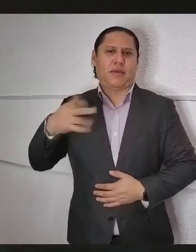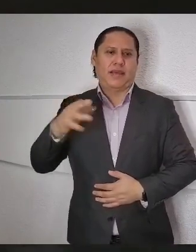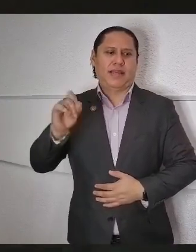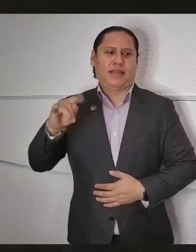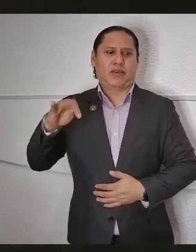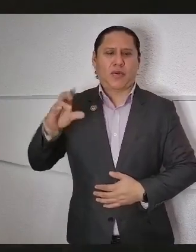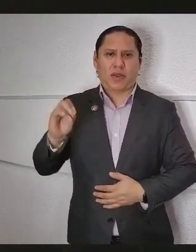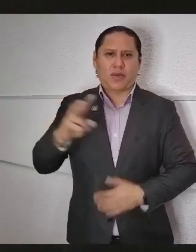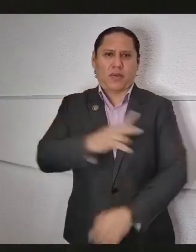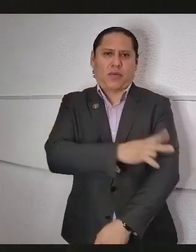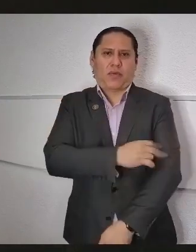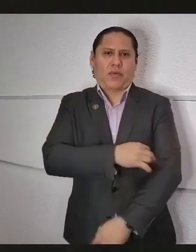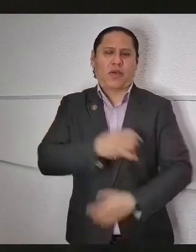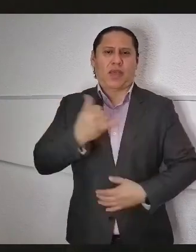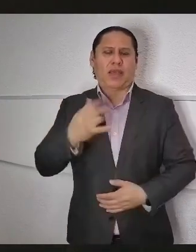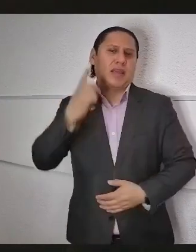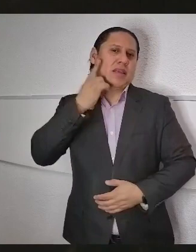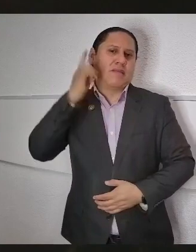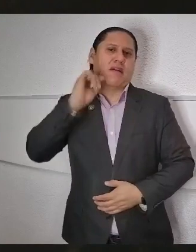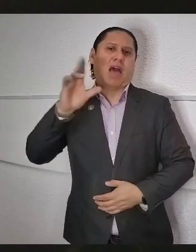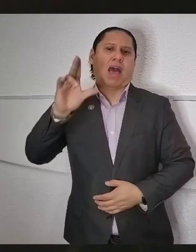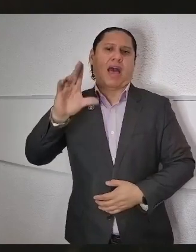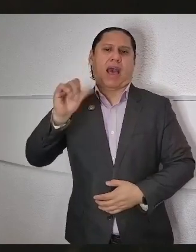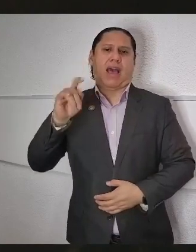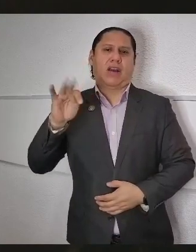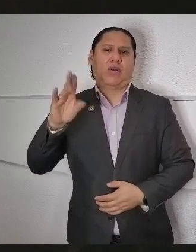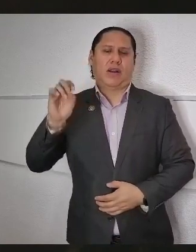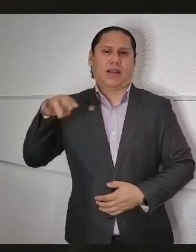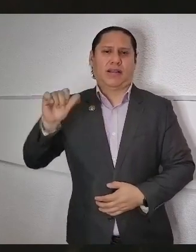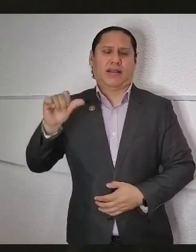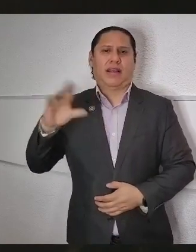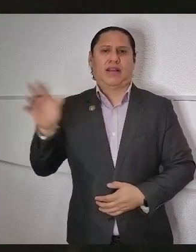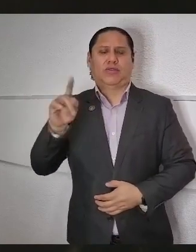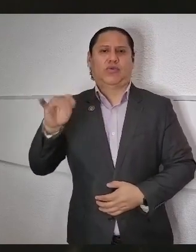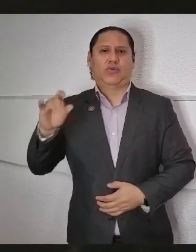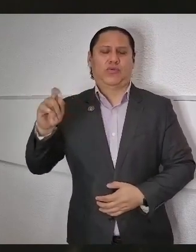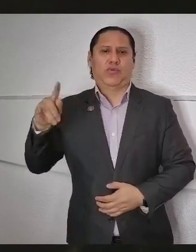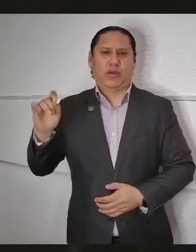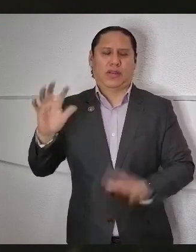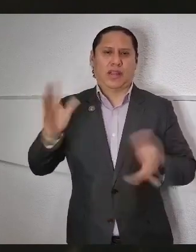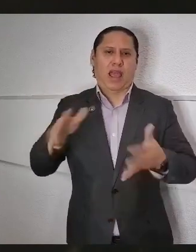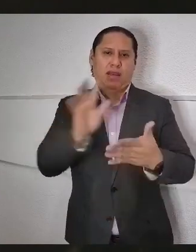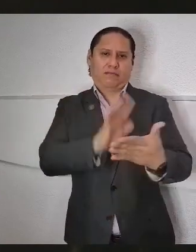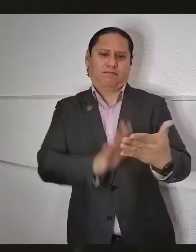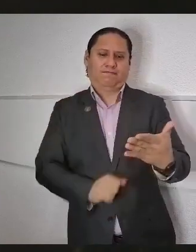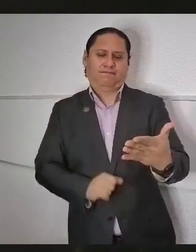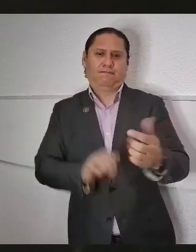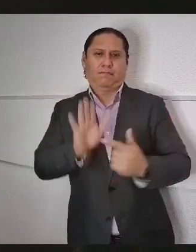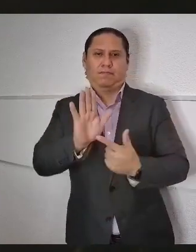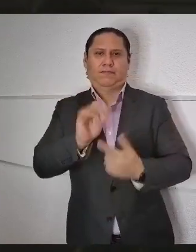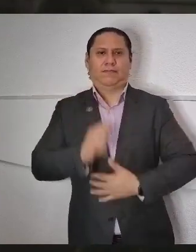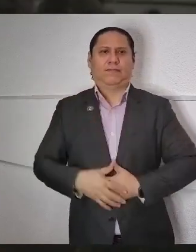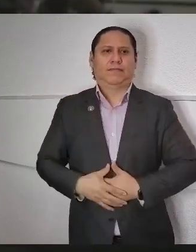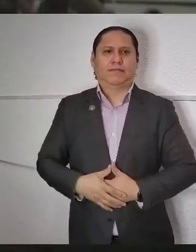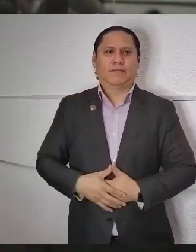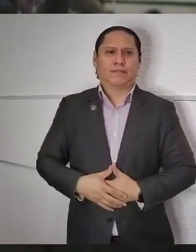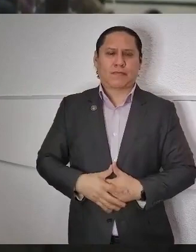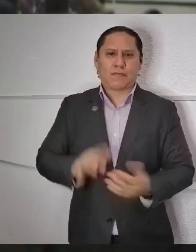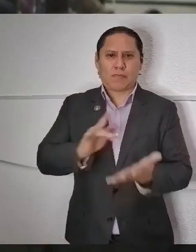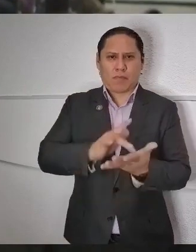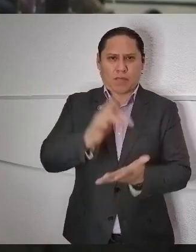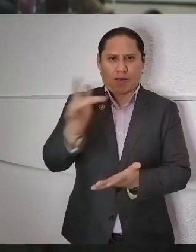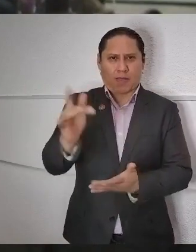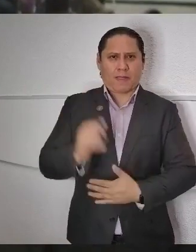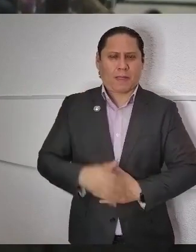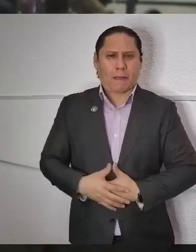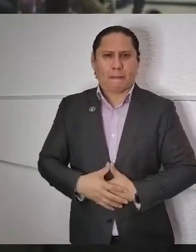Morales, vocal, y diputada Carolina Suart Ramos, vocal. Está leído el dictamen, diputada presidenta. Gracias,